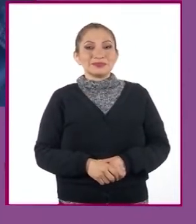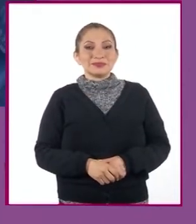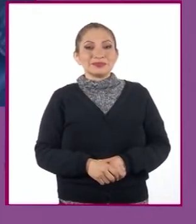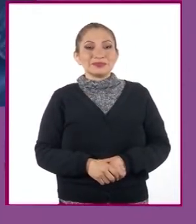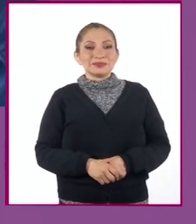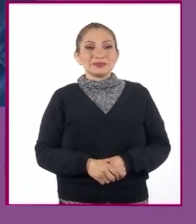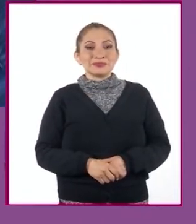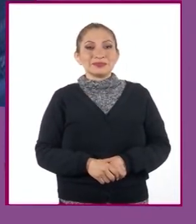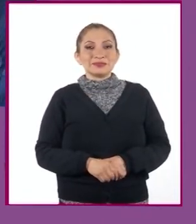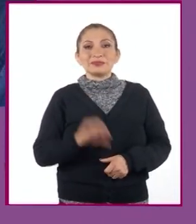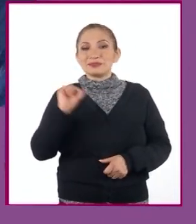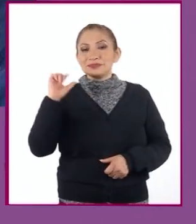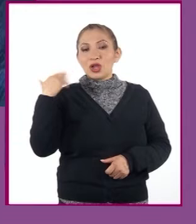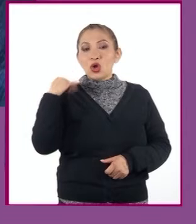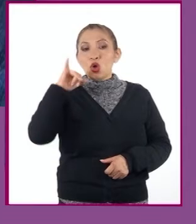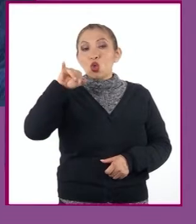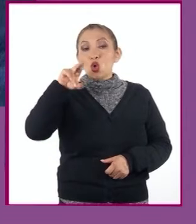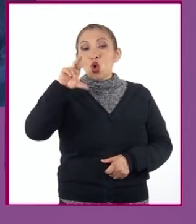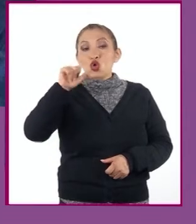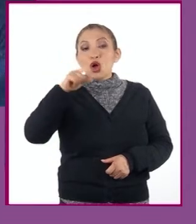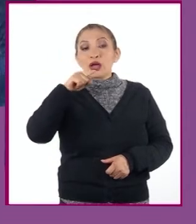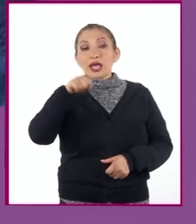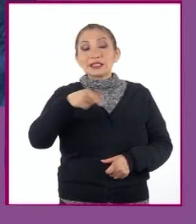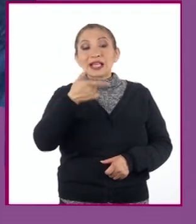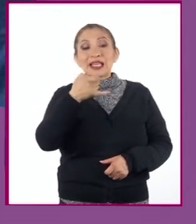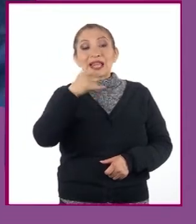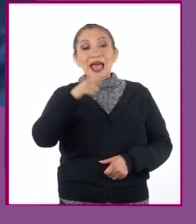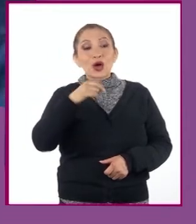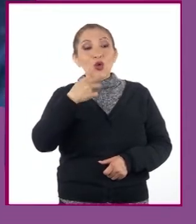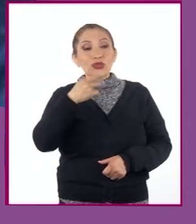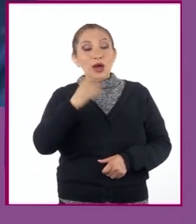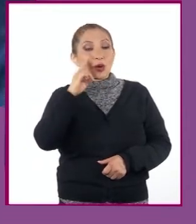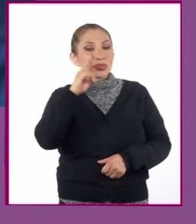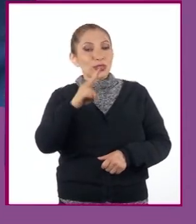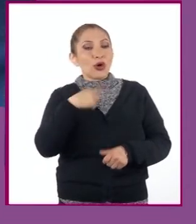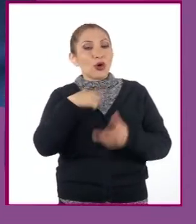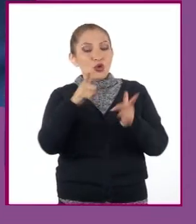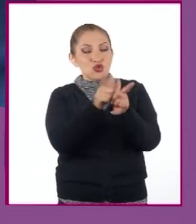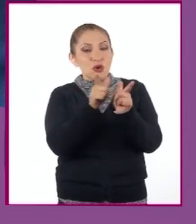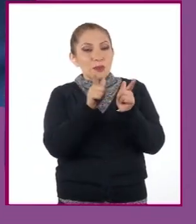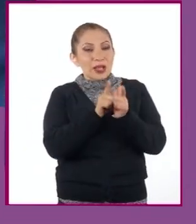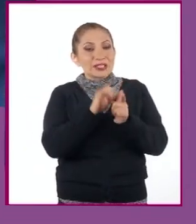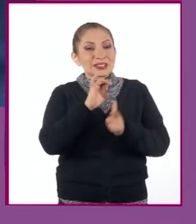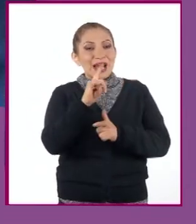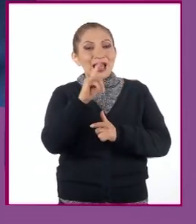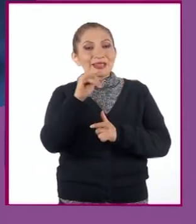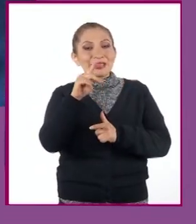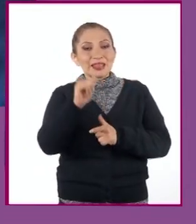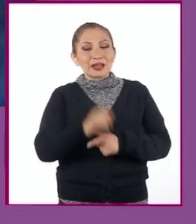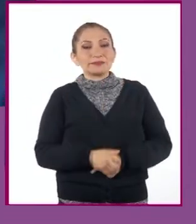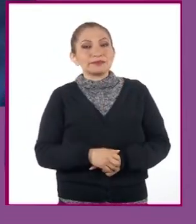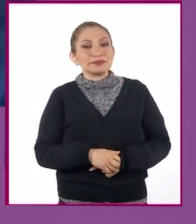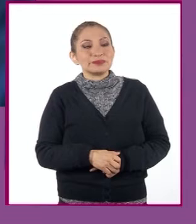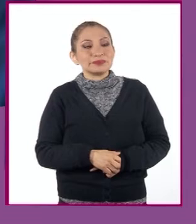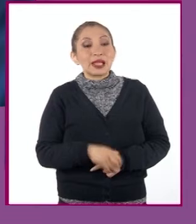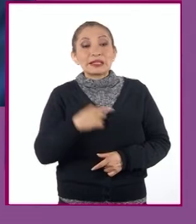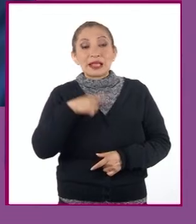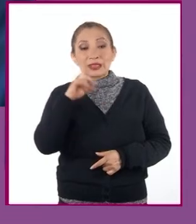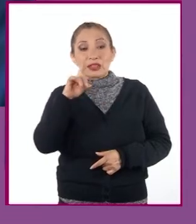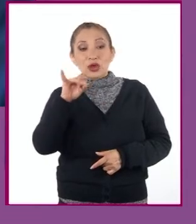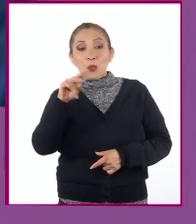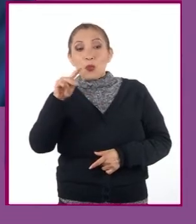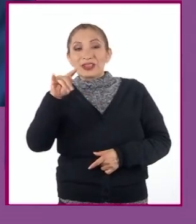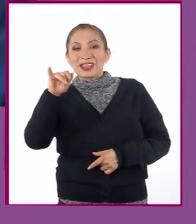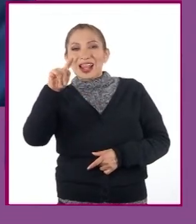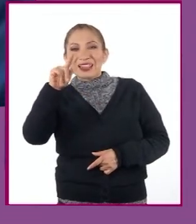Hace rato que te juno, que sos un gil a la gurda, pretencioso cuando curda, engrupido y charlatán. Se te dio vuelta la taba,